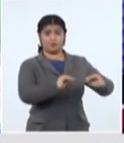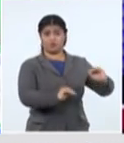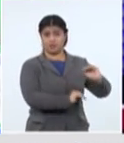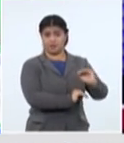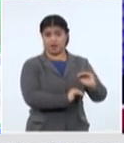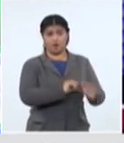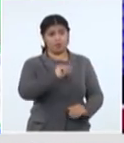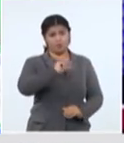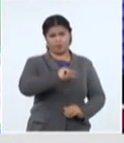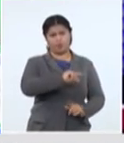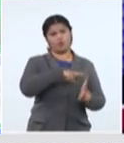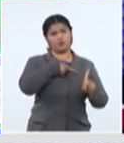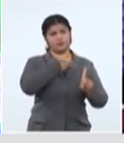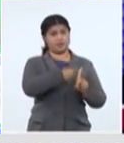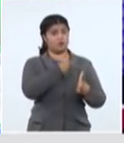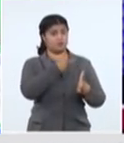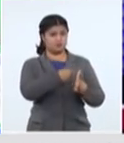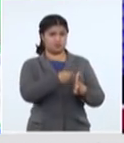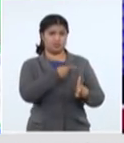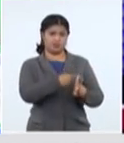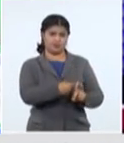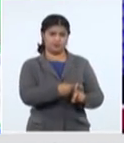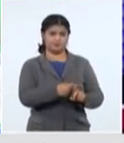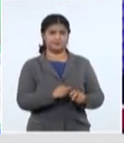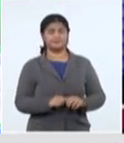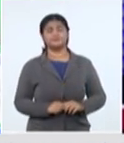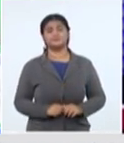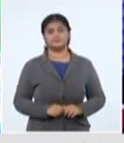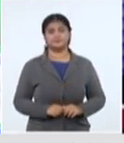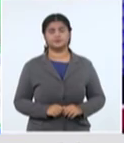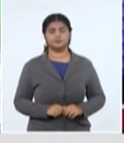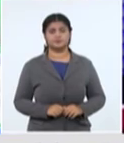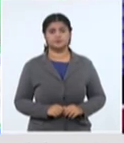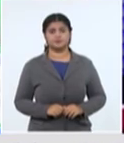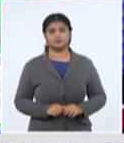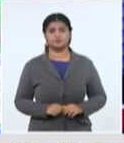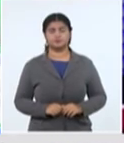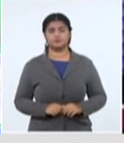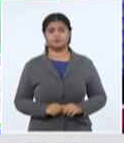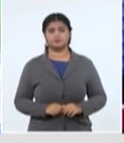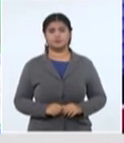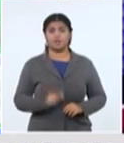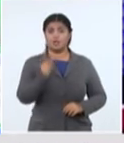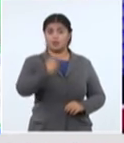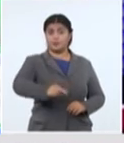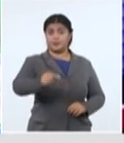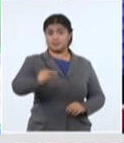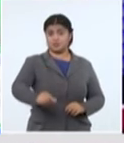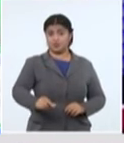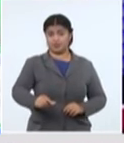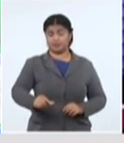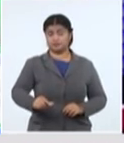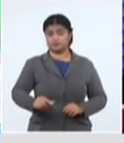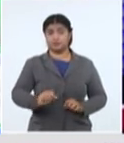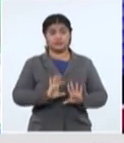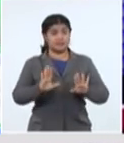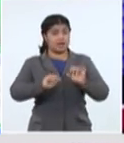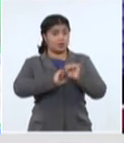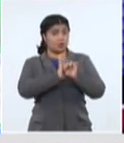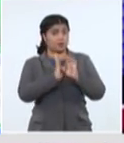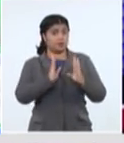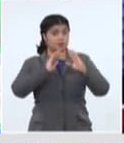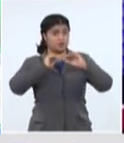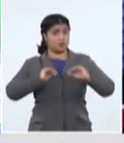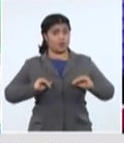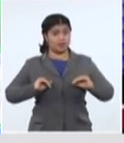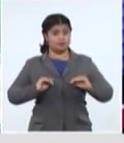la información que dimos, y hace que el número de pacientes recuperados de la enfermedad se